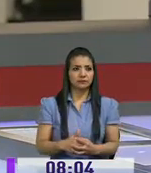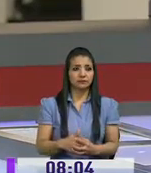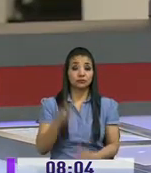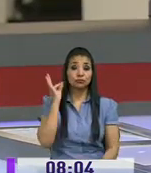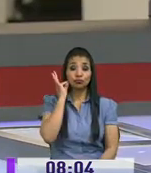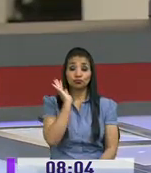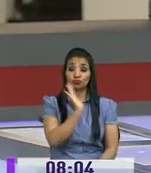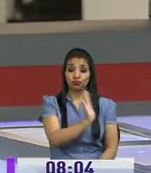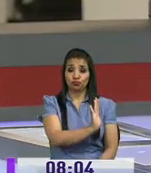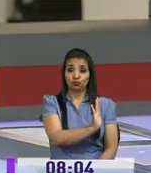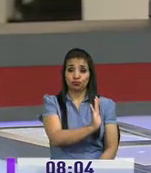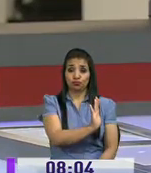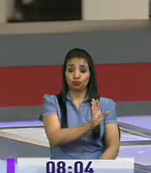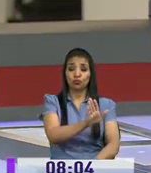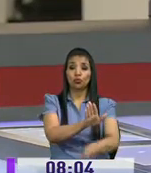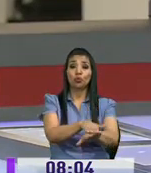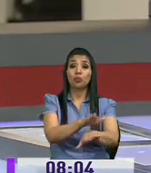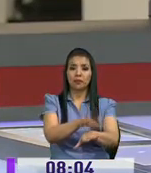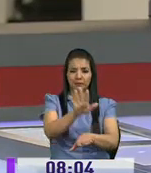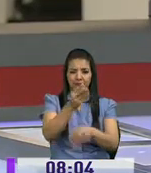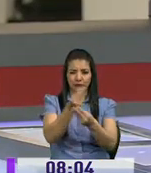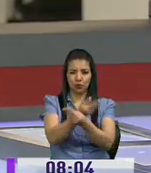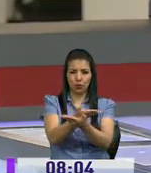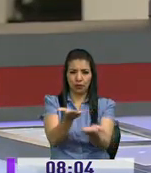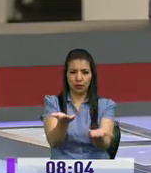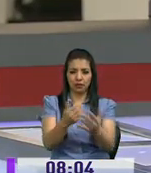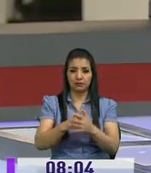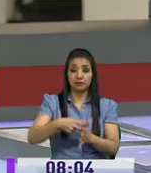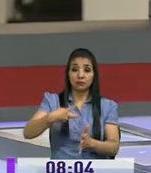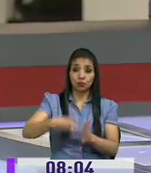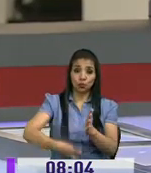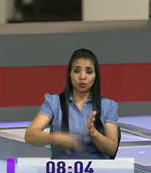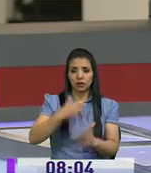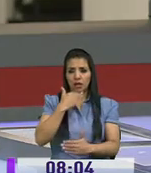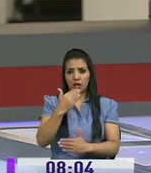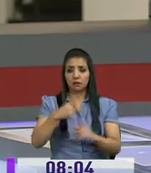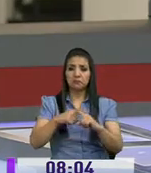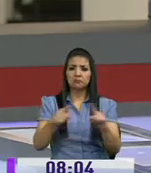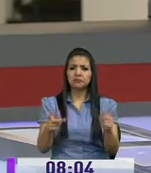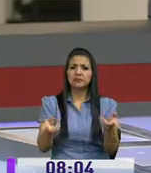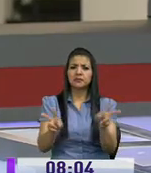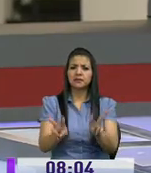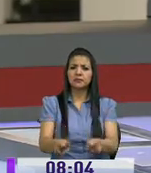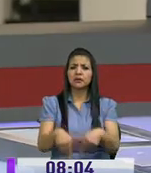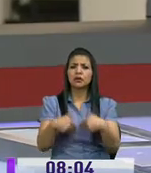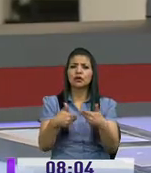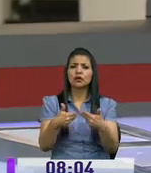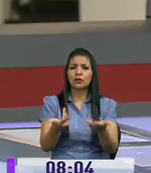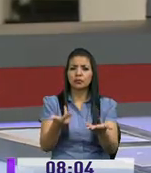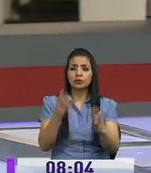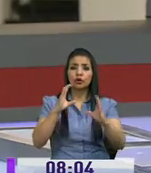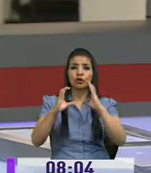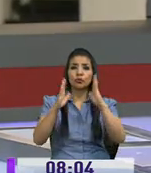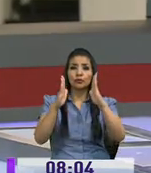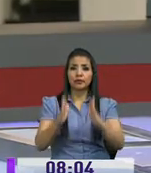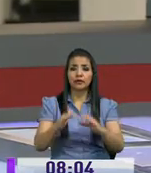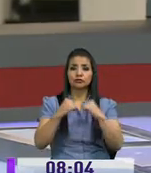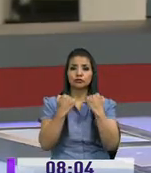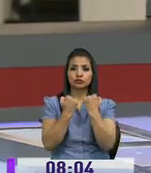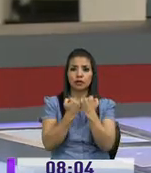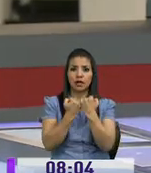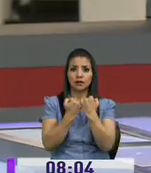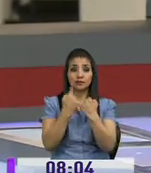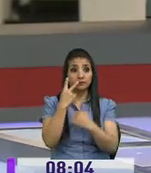señora que esta vez ya le va a contar con cuánto puede ser sancionado, sino inclusive de comunicadores sociales. Estoy viendo en las redes sociales